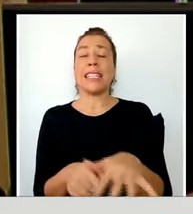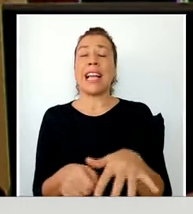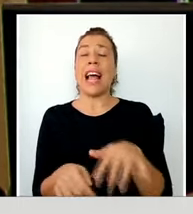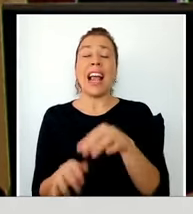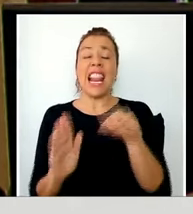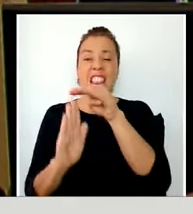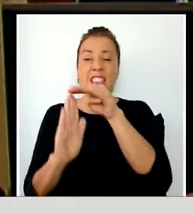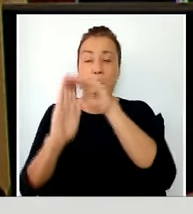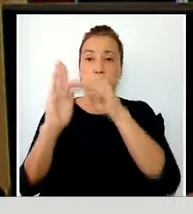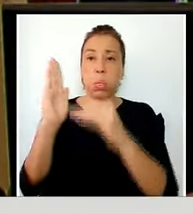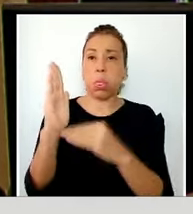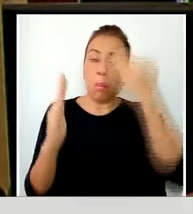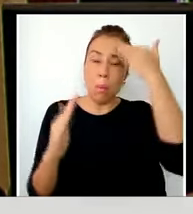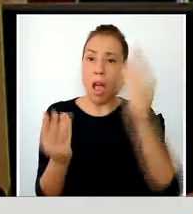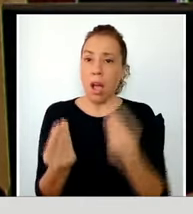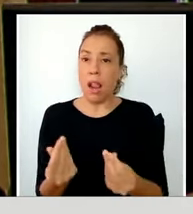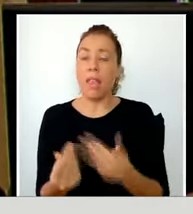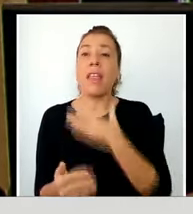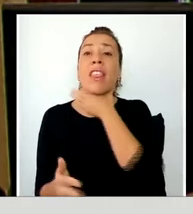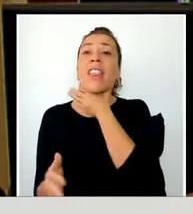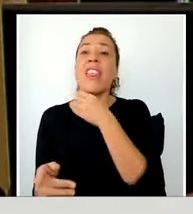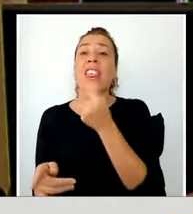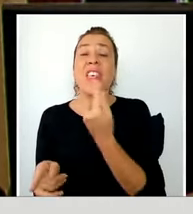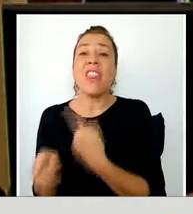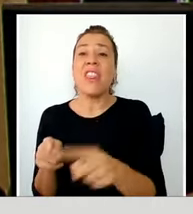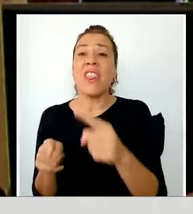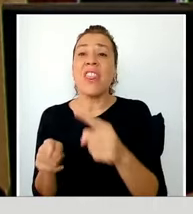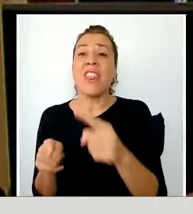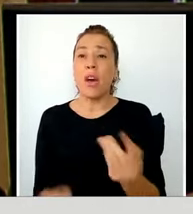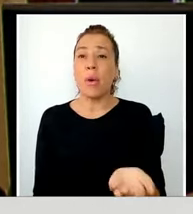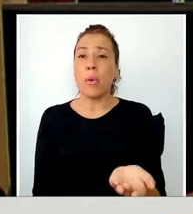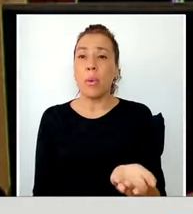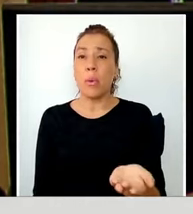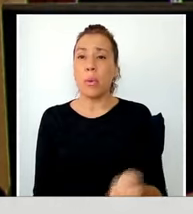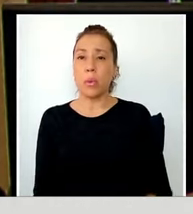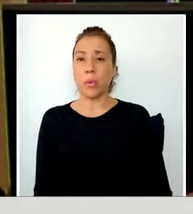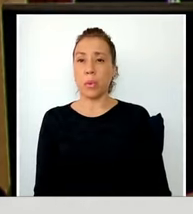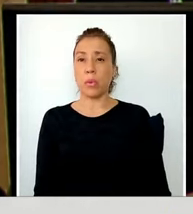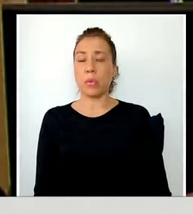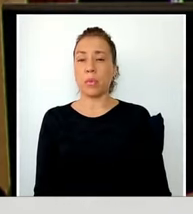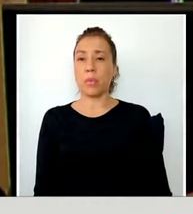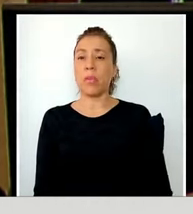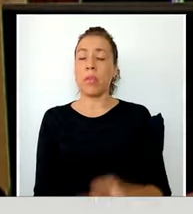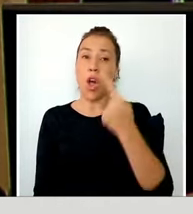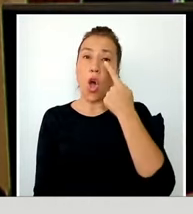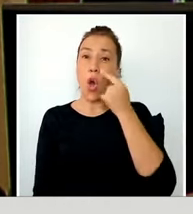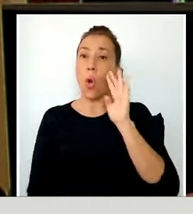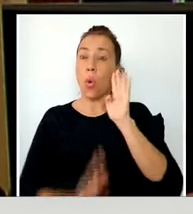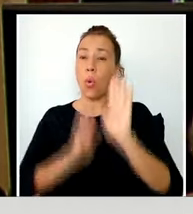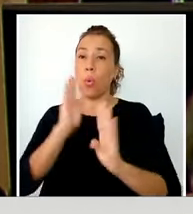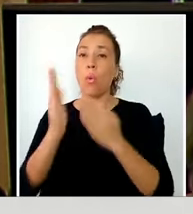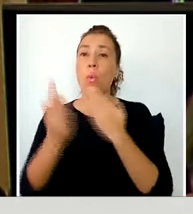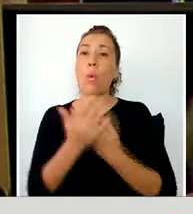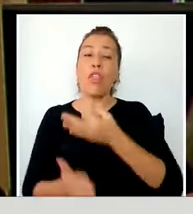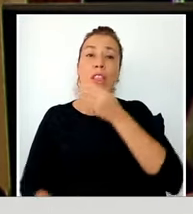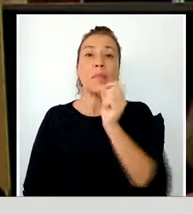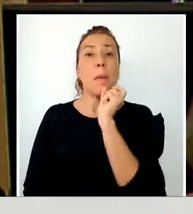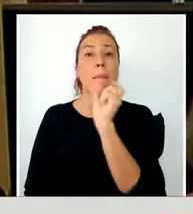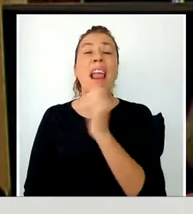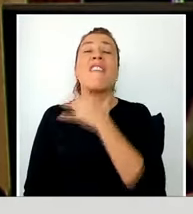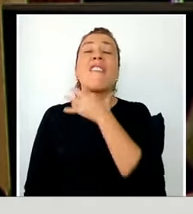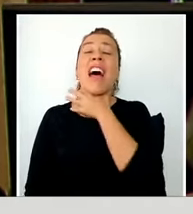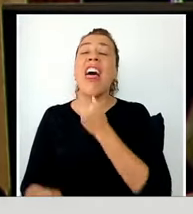cuando hablamos de endeudamiento tenemos que ser Muy cuidadosos porque cuando hablamos endeudamiento También